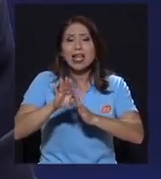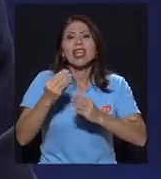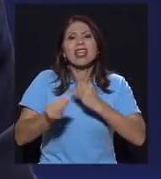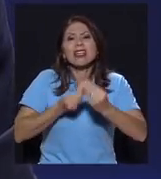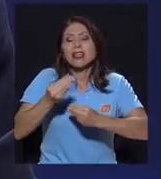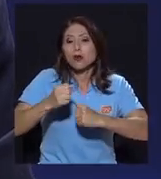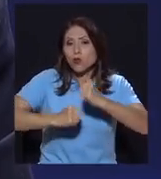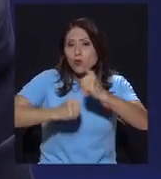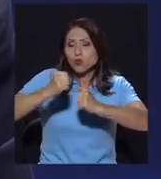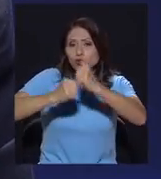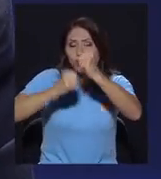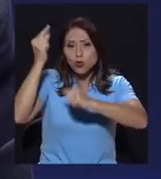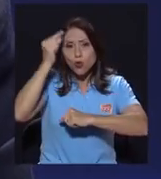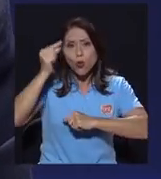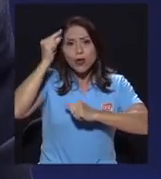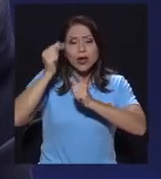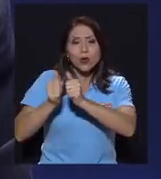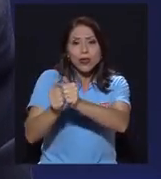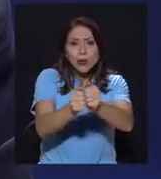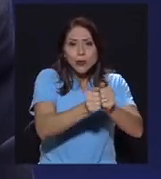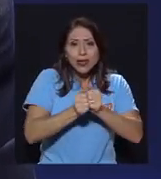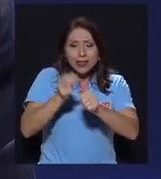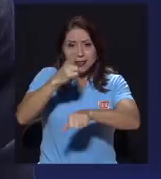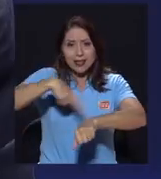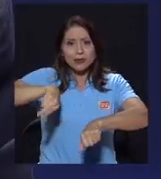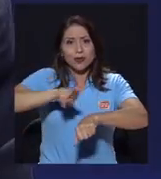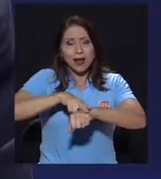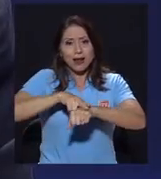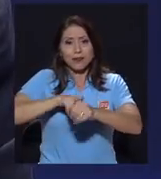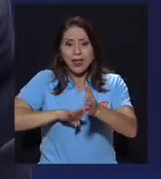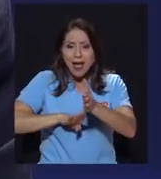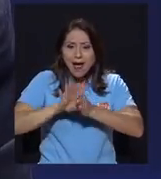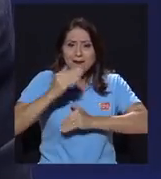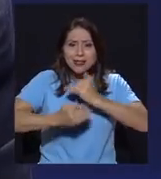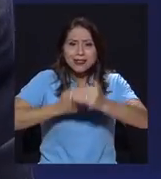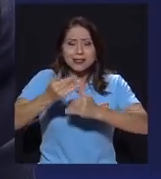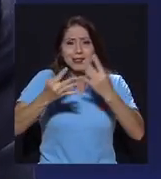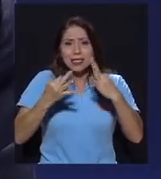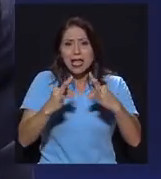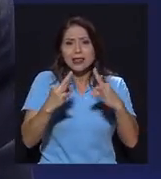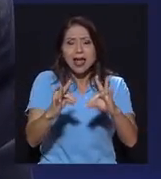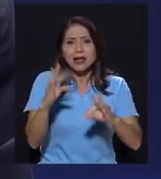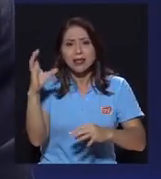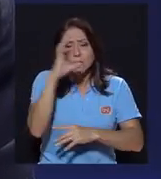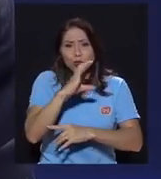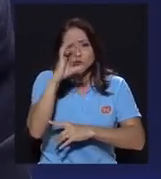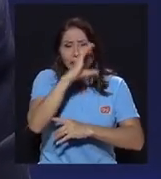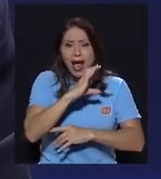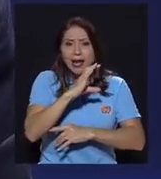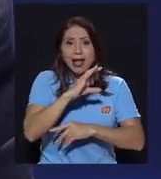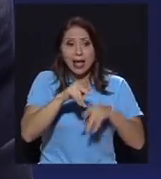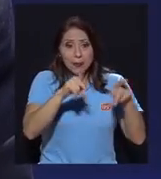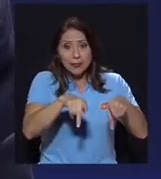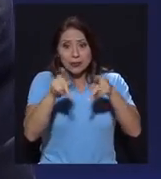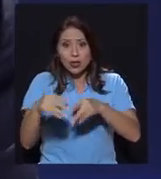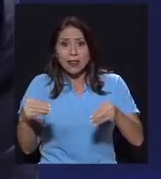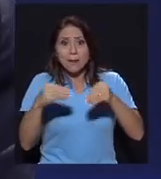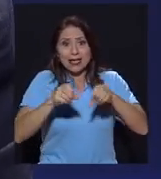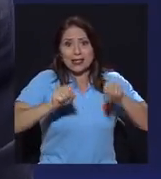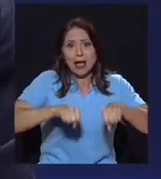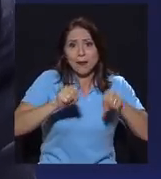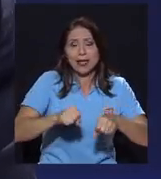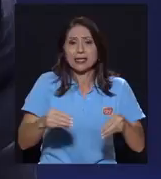construir un gobierno de unidad nacional avanzar en tratar de buscar a los más capaces y a los más